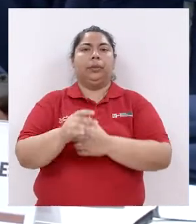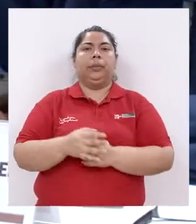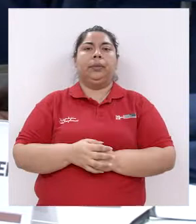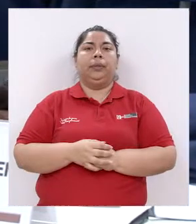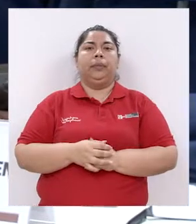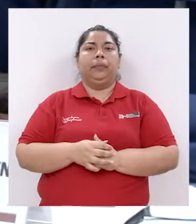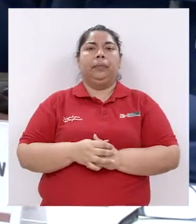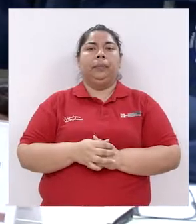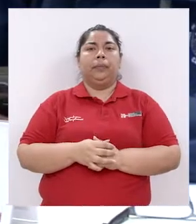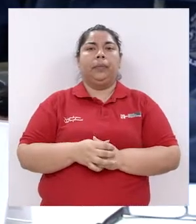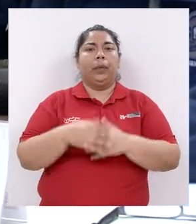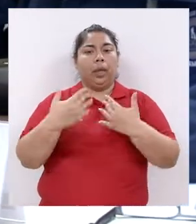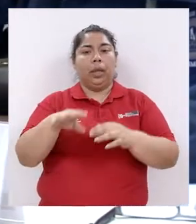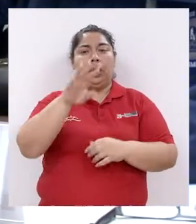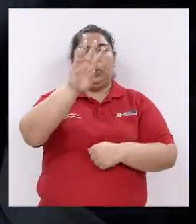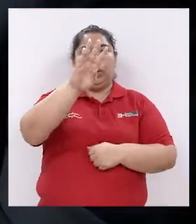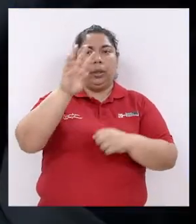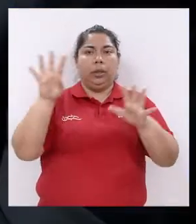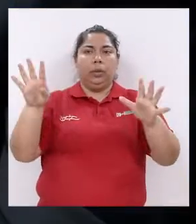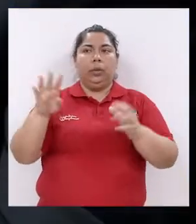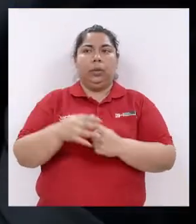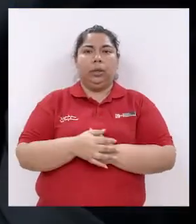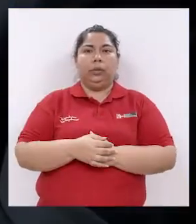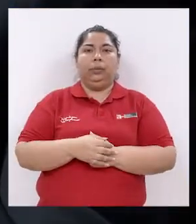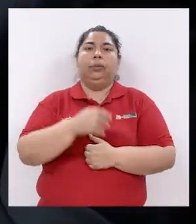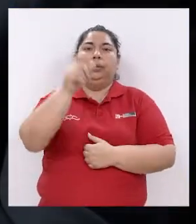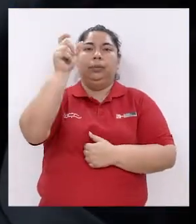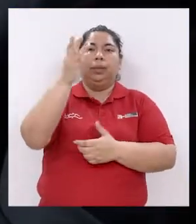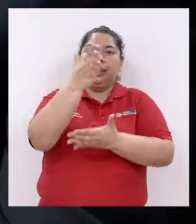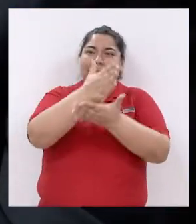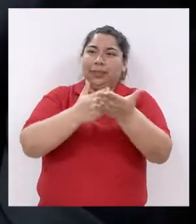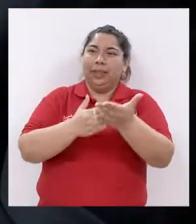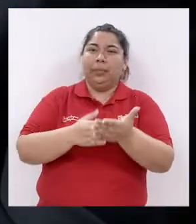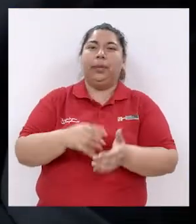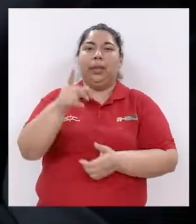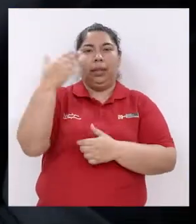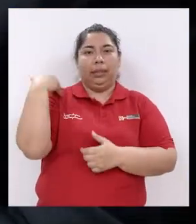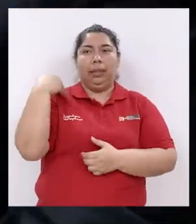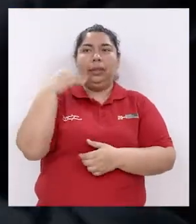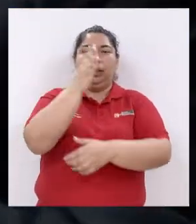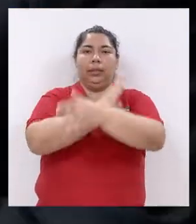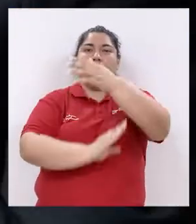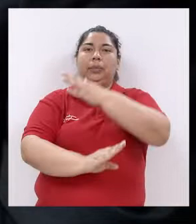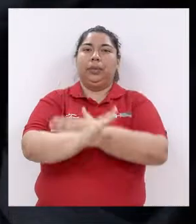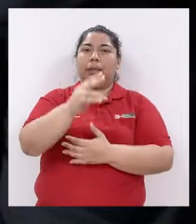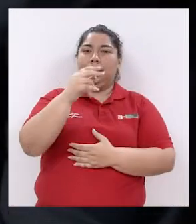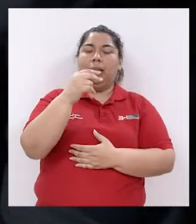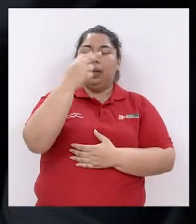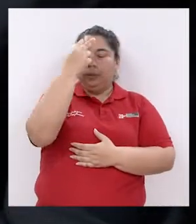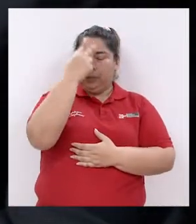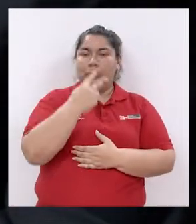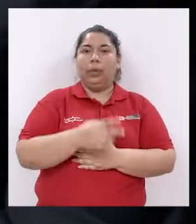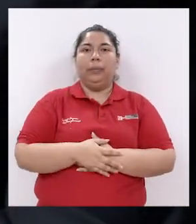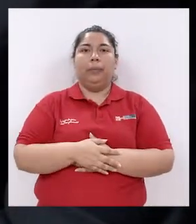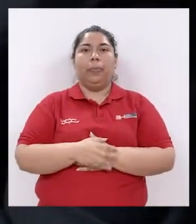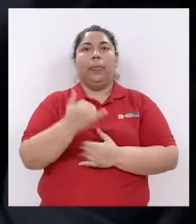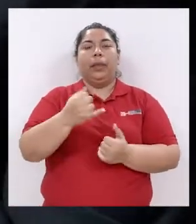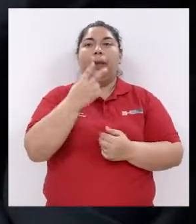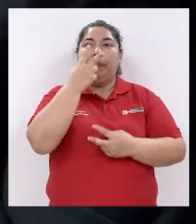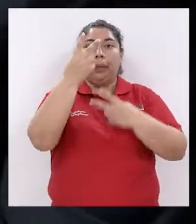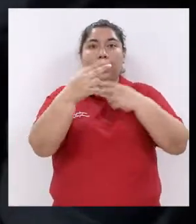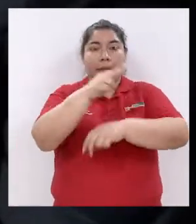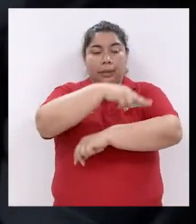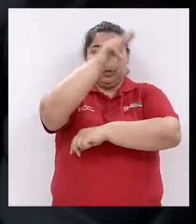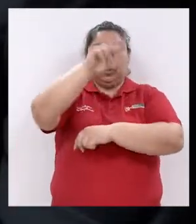discapacidad, el 49%, o sea, casi la mitad, tiene discapacidad visual. Entonces, vean desde